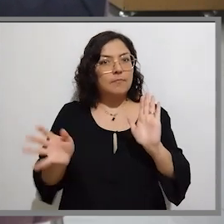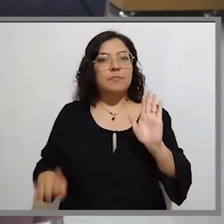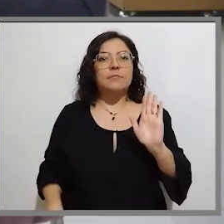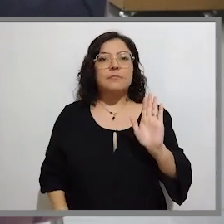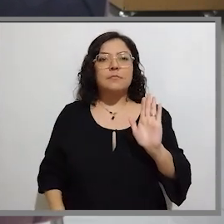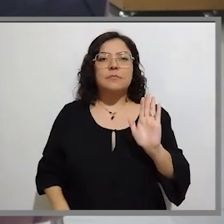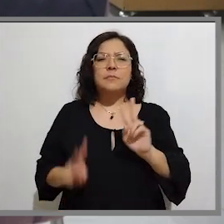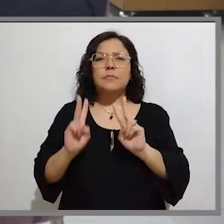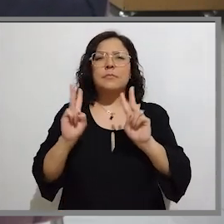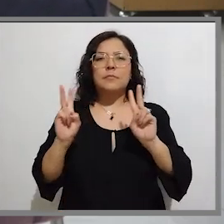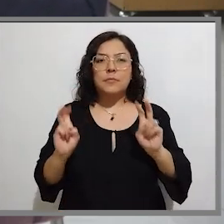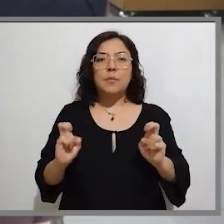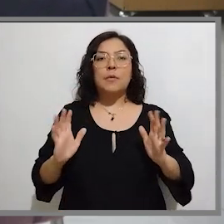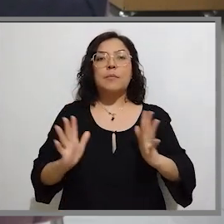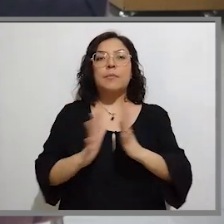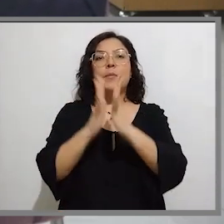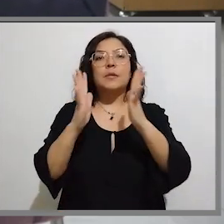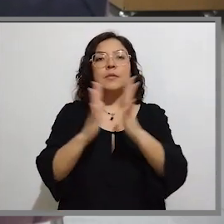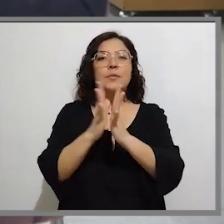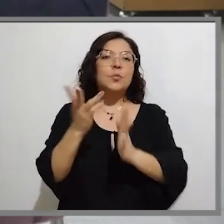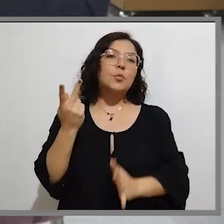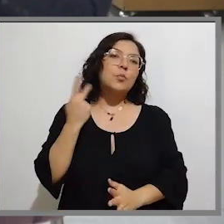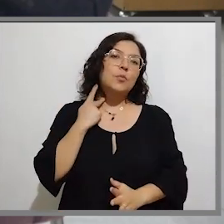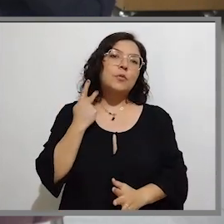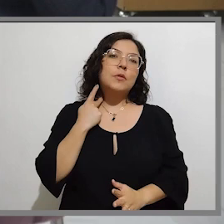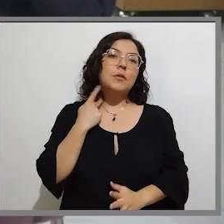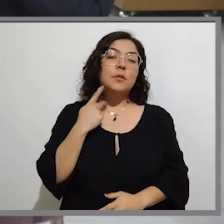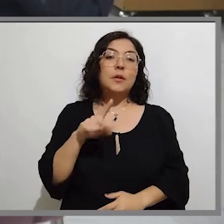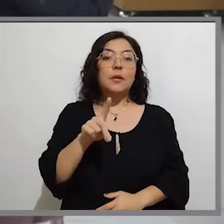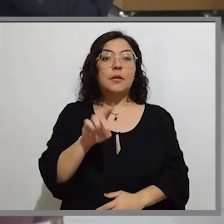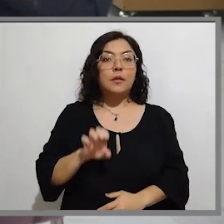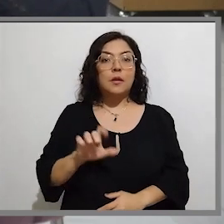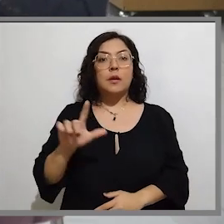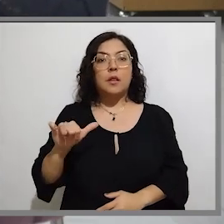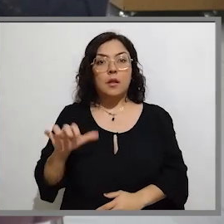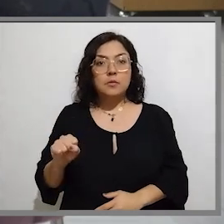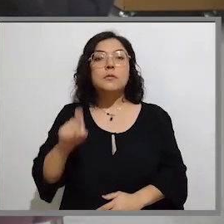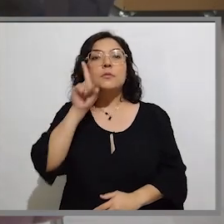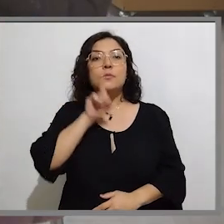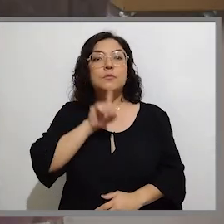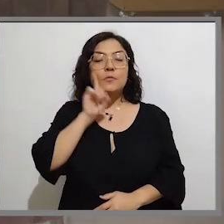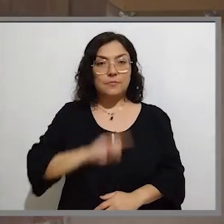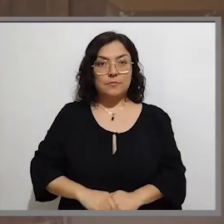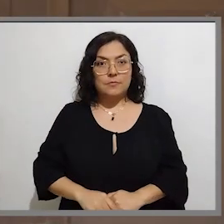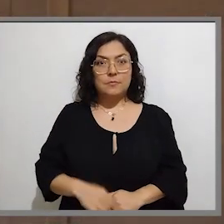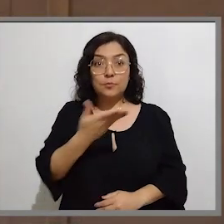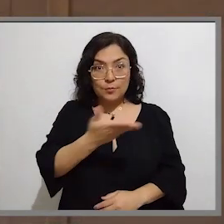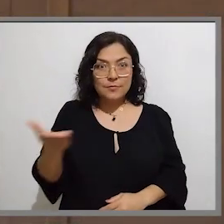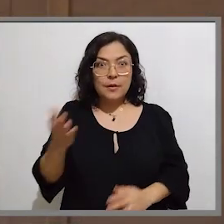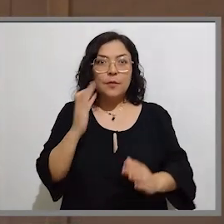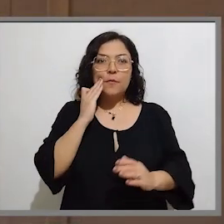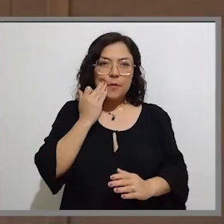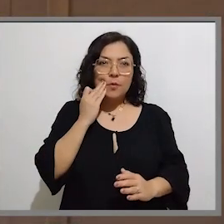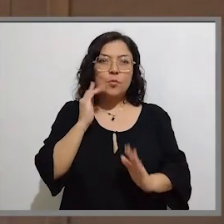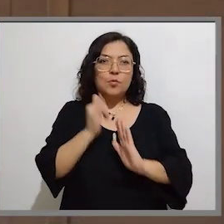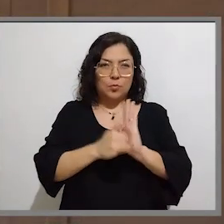es participación política de las mujeres. Si ustedes nos están viendo a través de nuestras redes sociales, de Facebook,